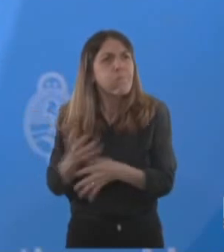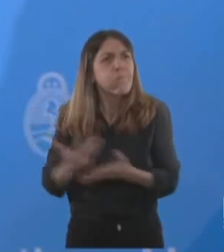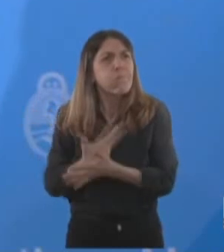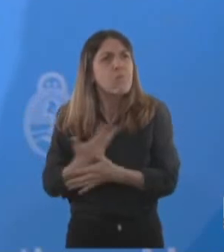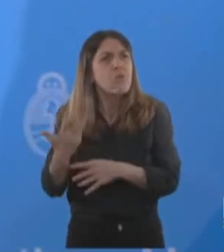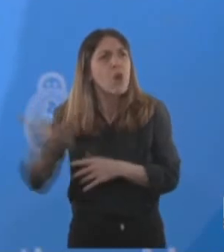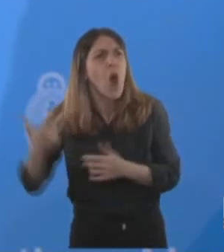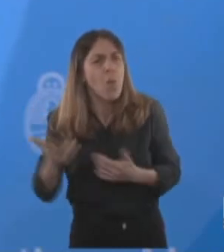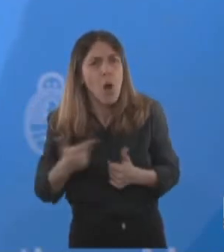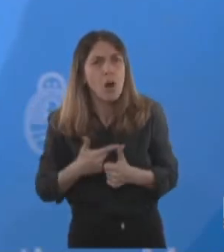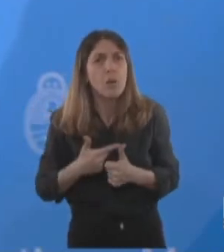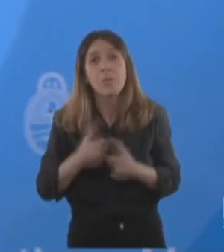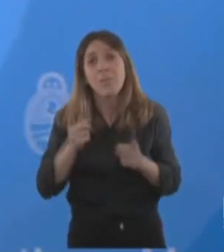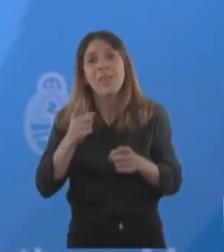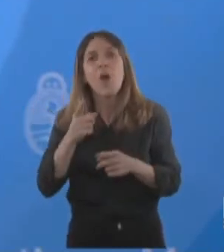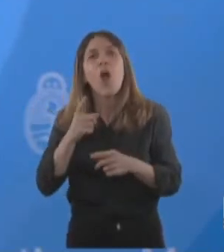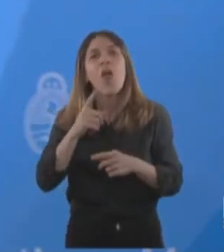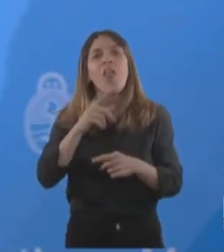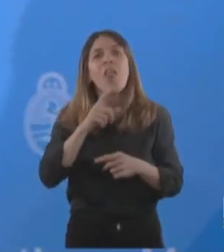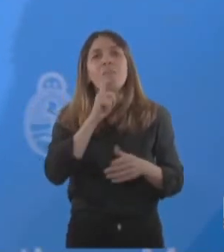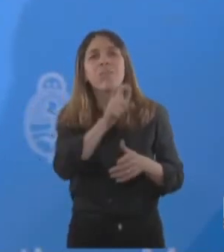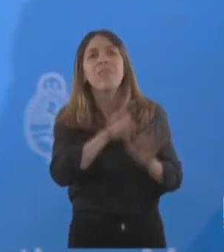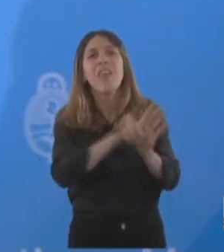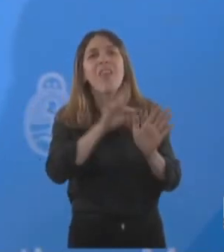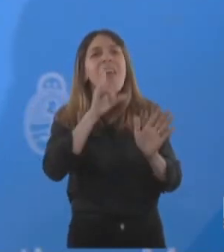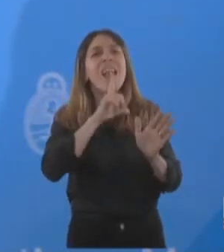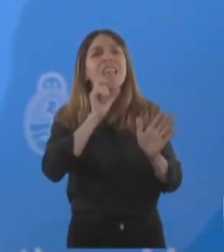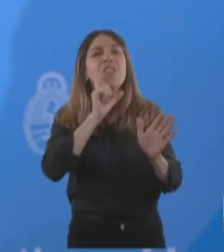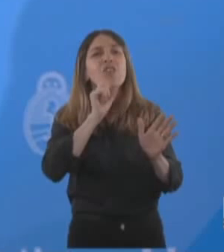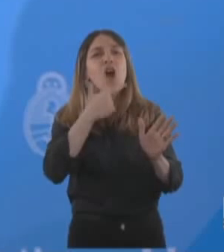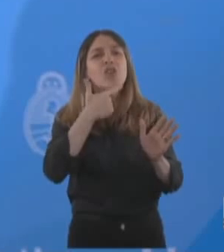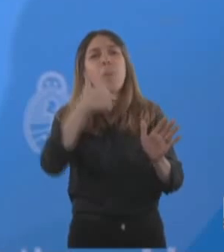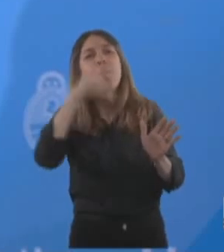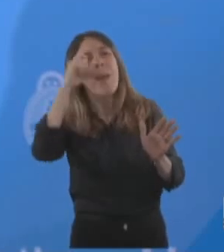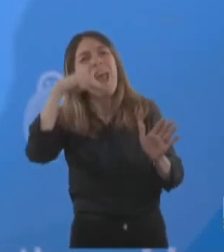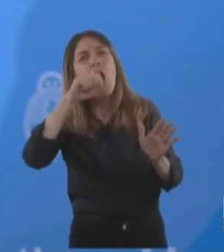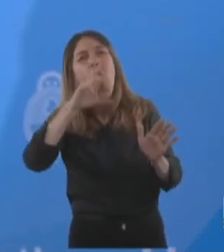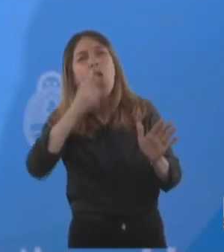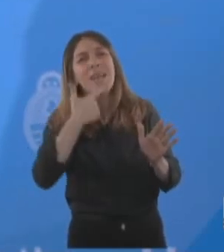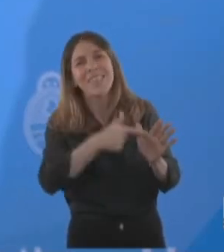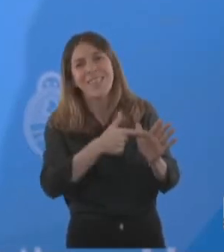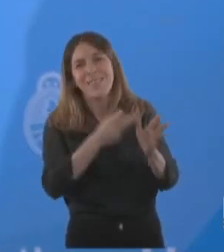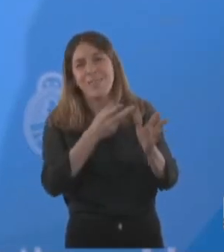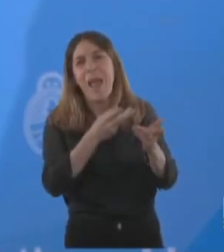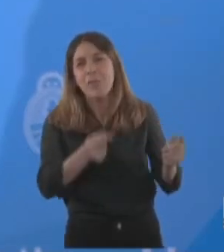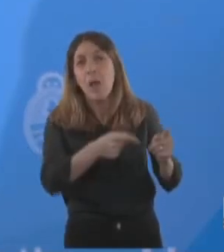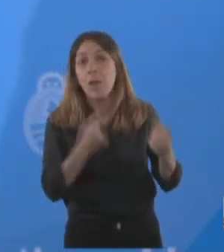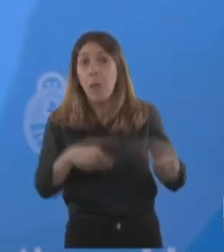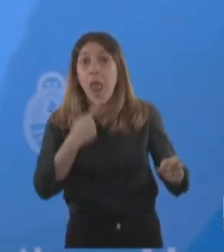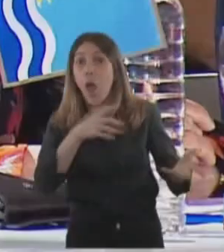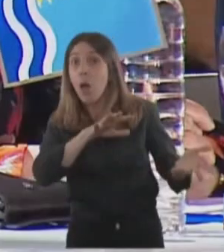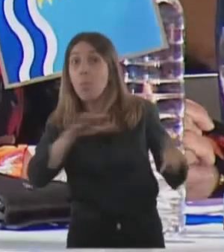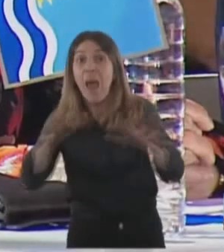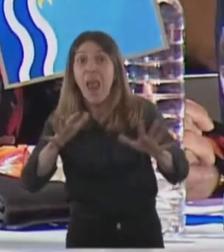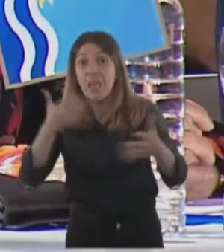delitos menores, diría un penalista, pero que son muy padecidos por